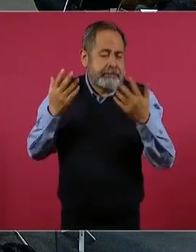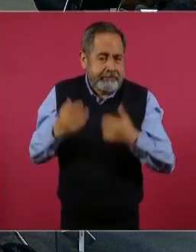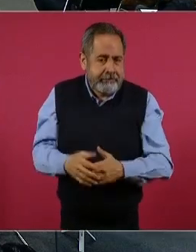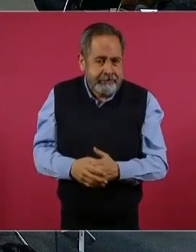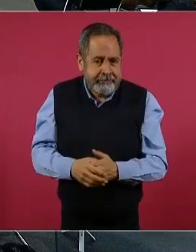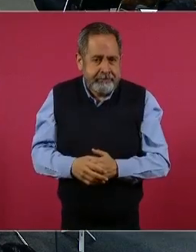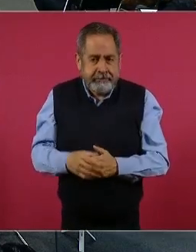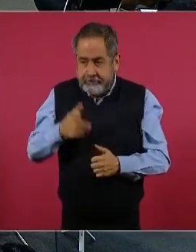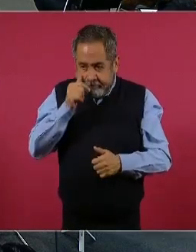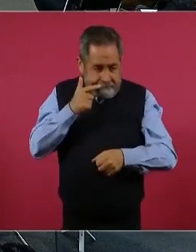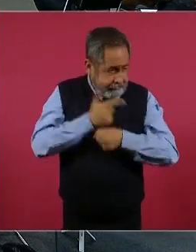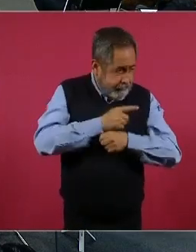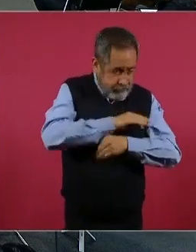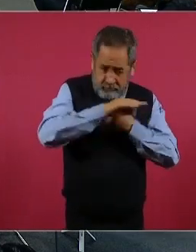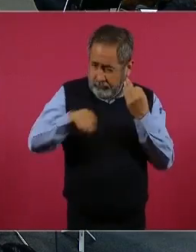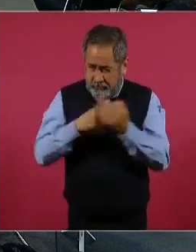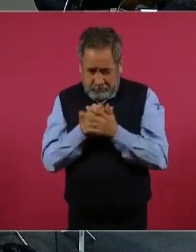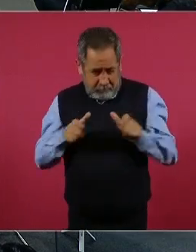porque no podemos